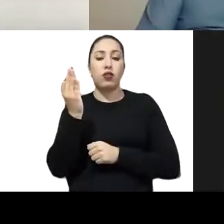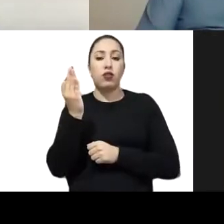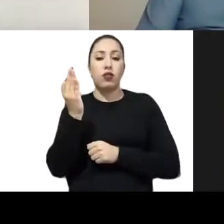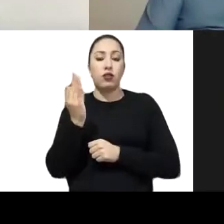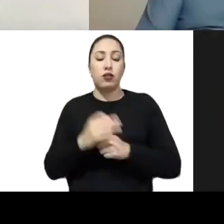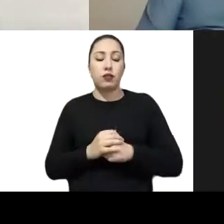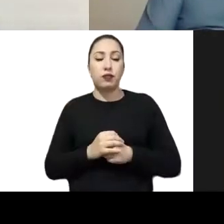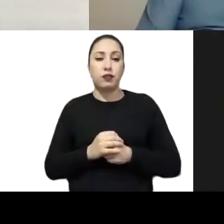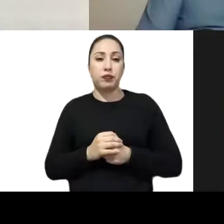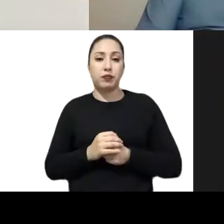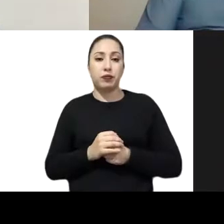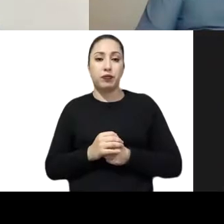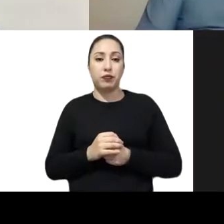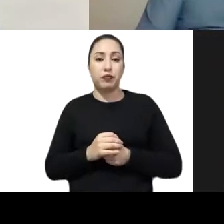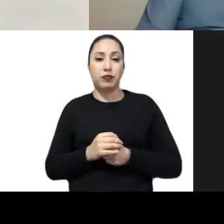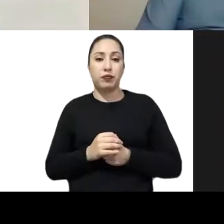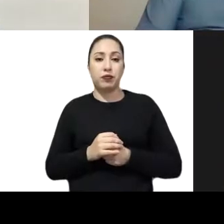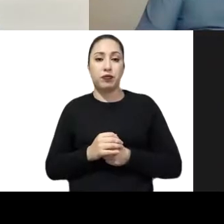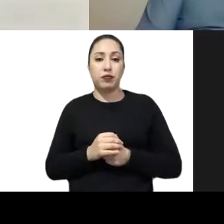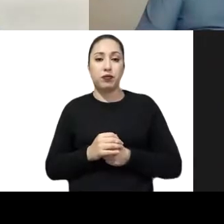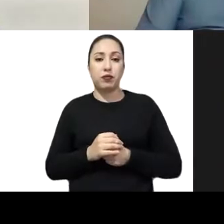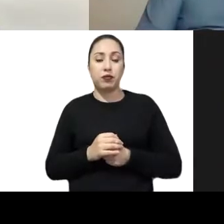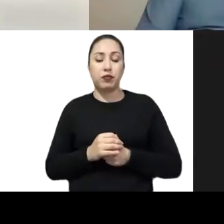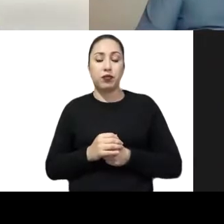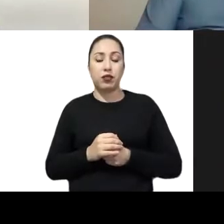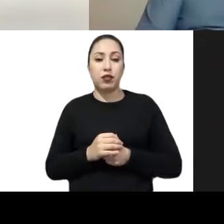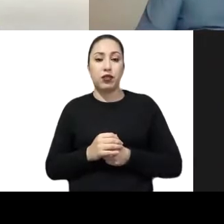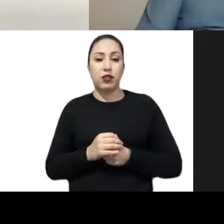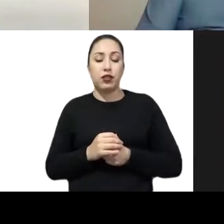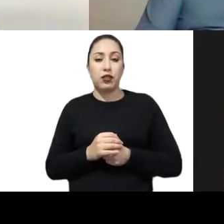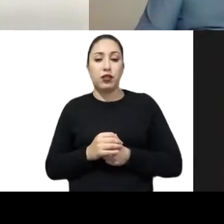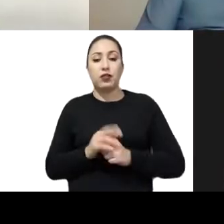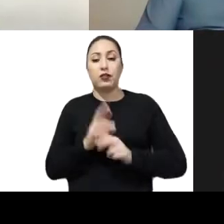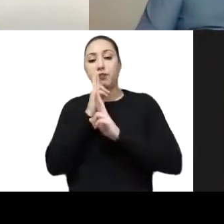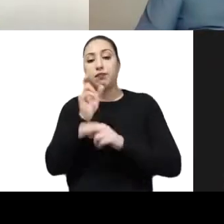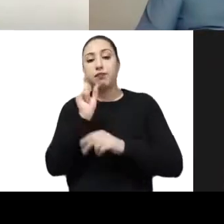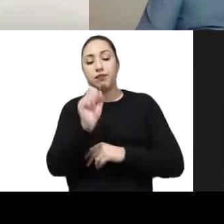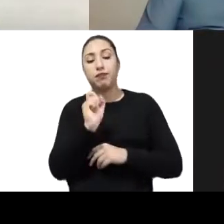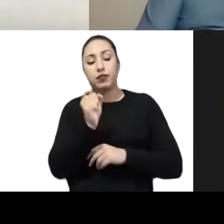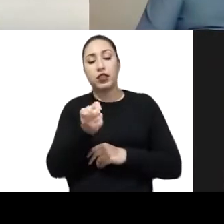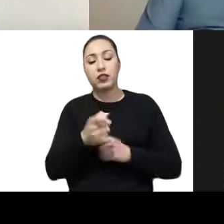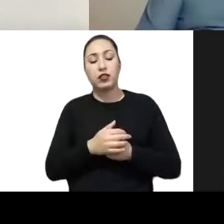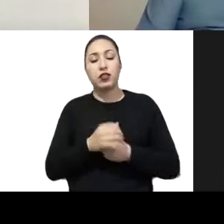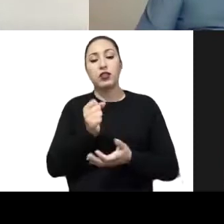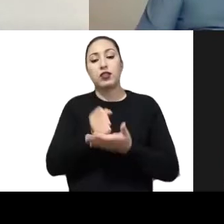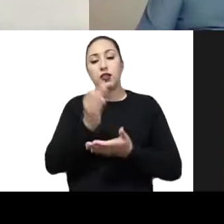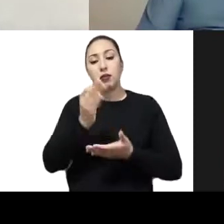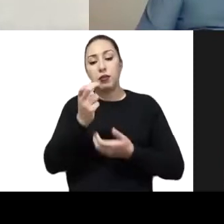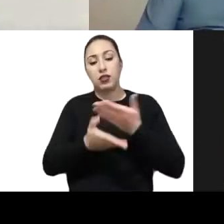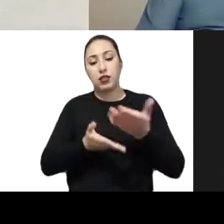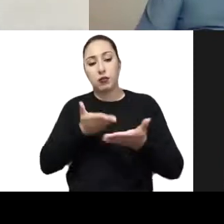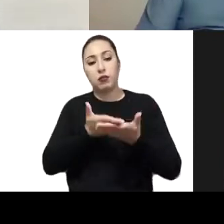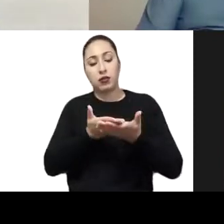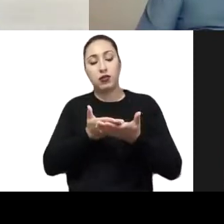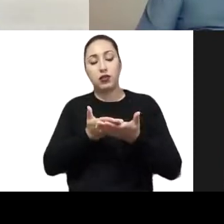presente dictamen bajo lo siguiente. Se resuelve, primero, se aprueba la propuesta de iniciativa